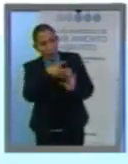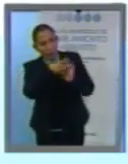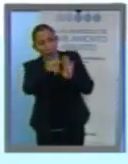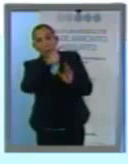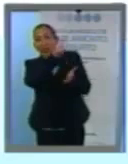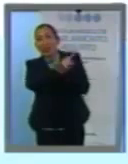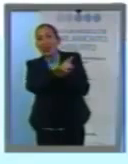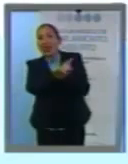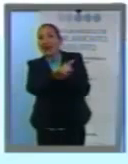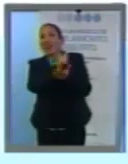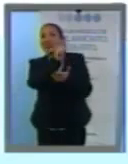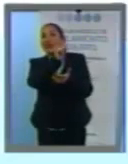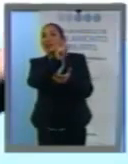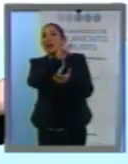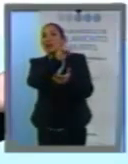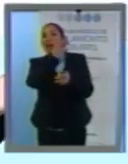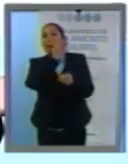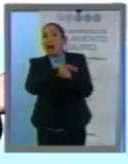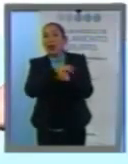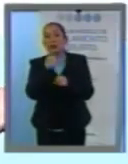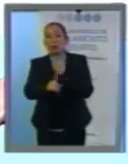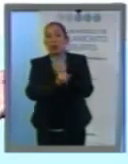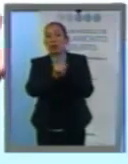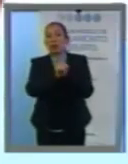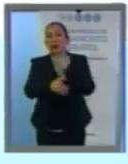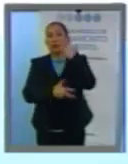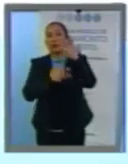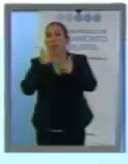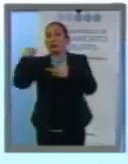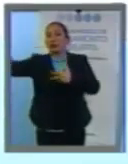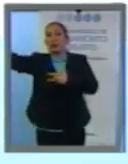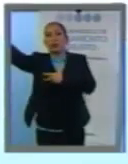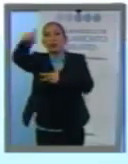las leyes de transparencia, mientras más escándalos se hacen públicos